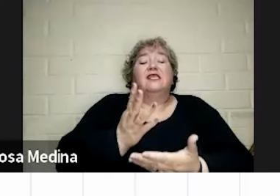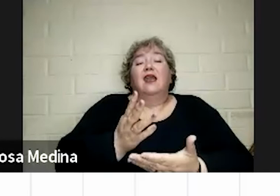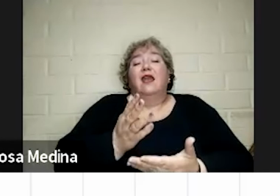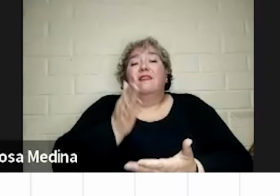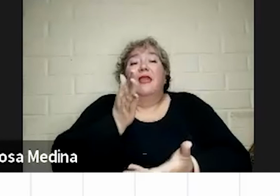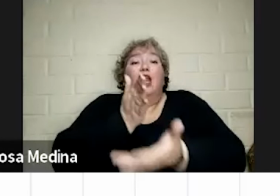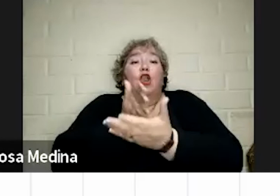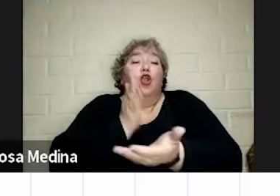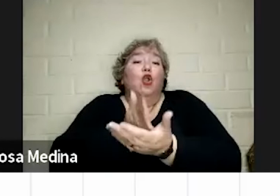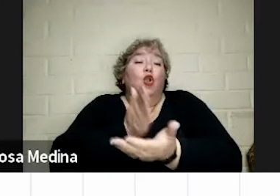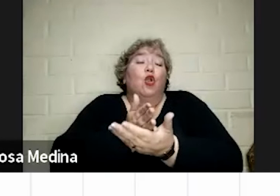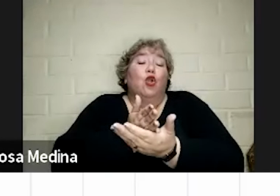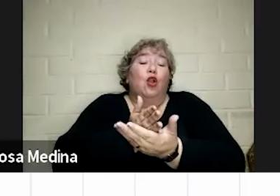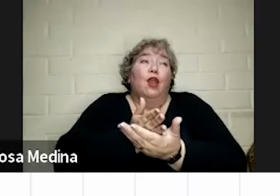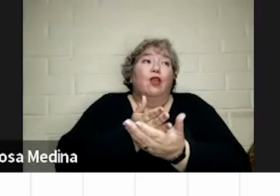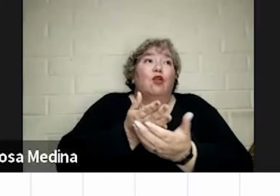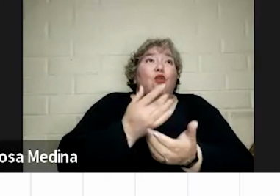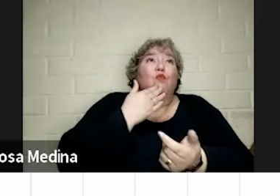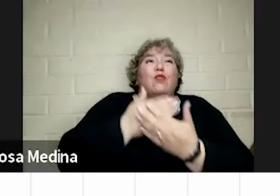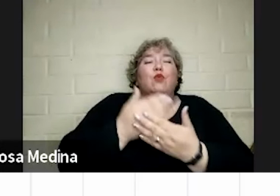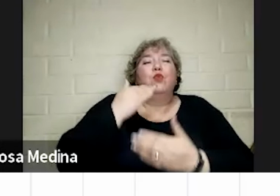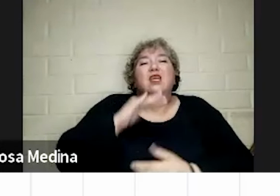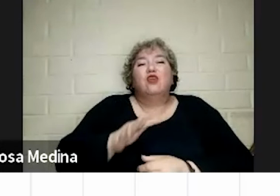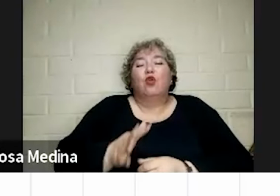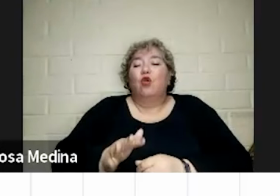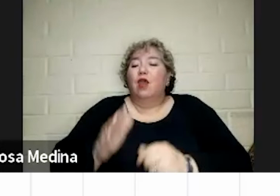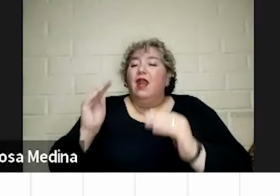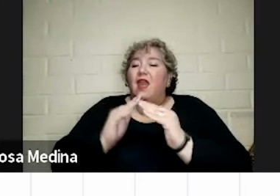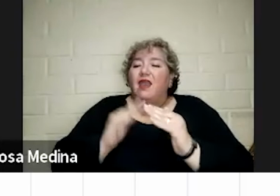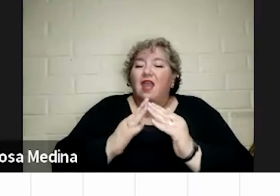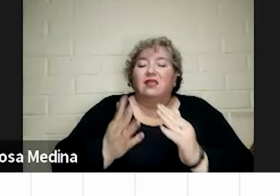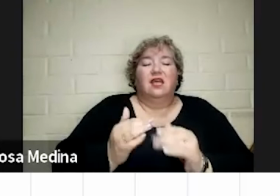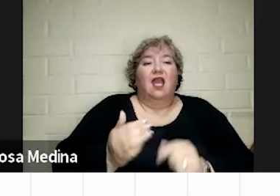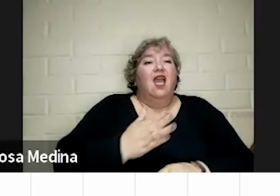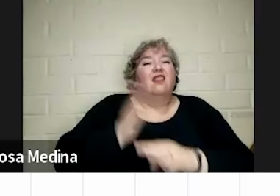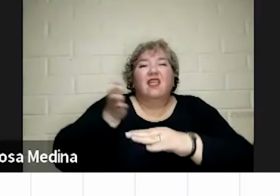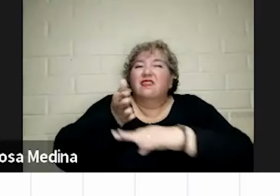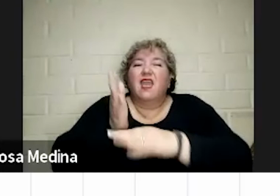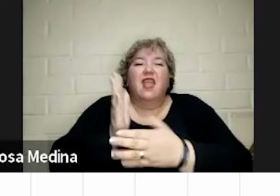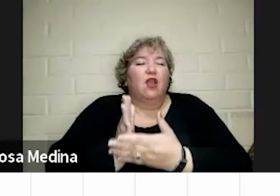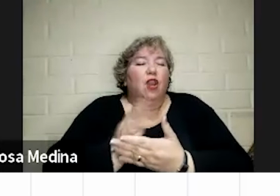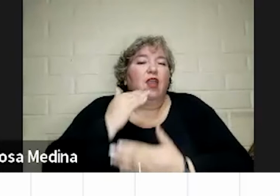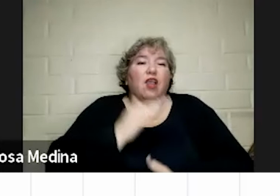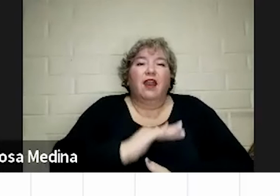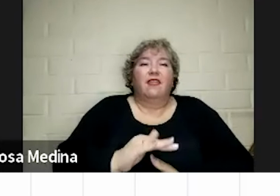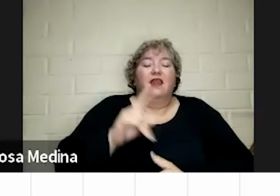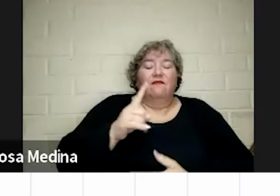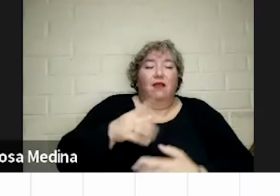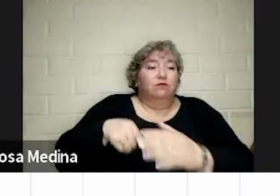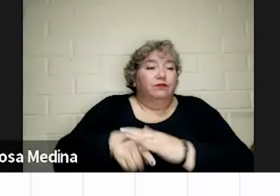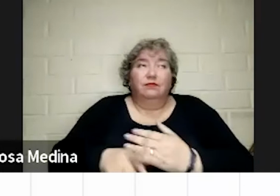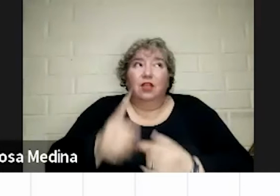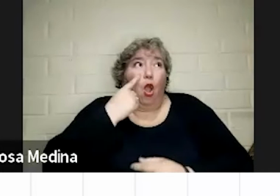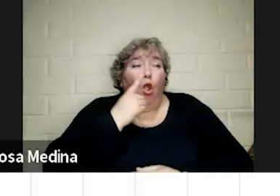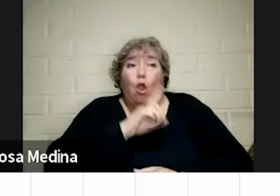niño está en su casa, ¿cierto? Cuando es un niño que está antes de entrar al jardín o antes de entrar a la escuela, y entra a un ambiente desconocido, en